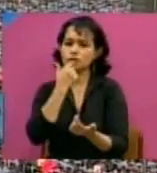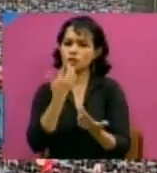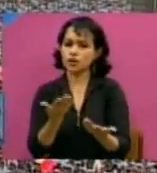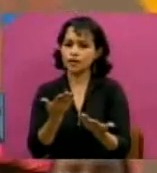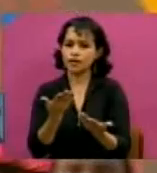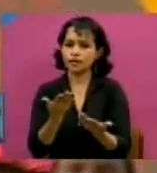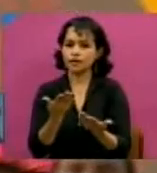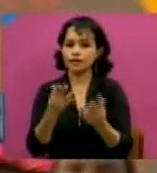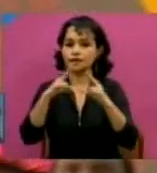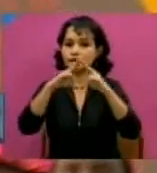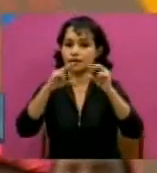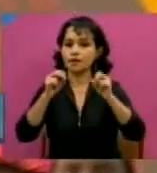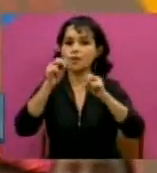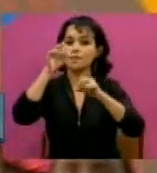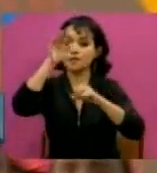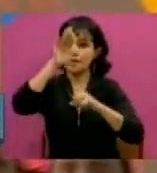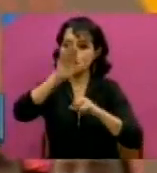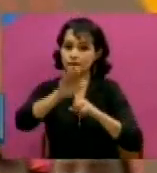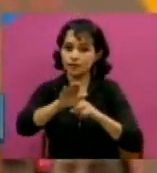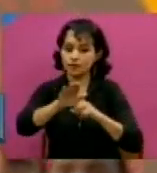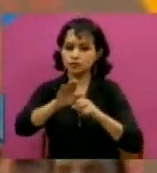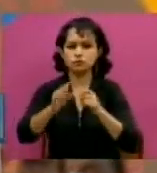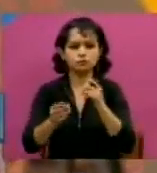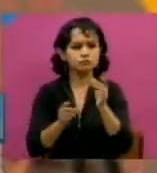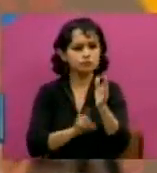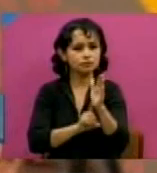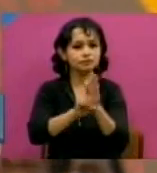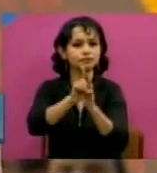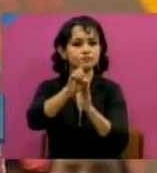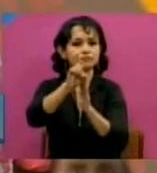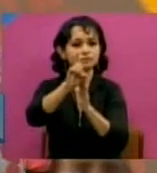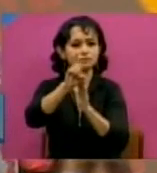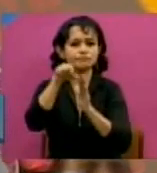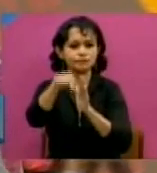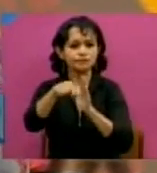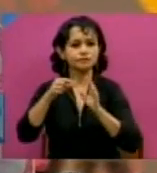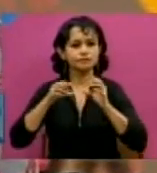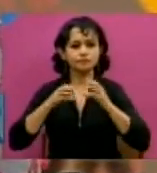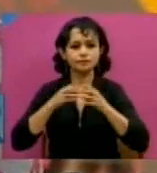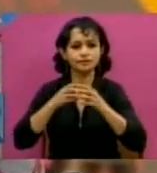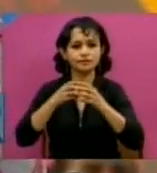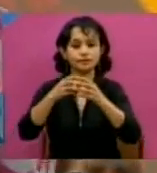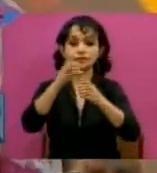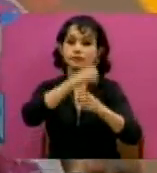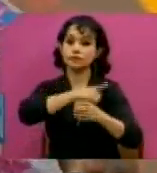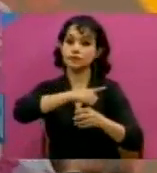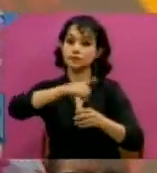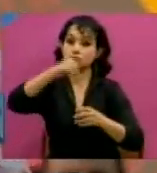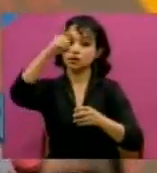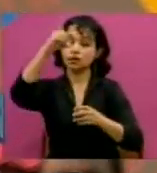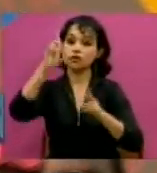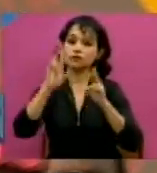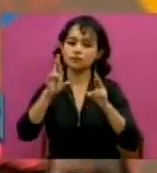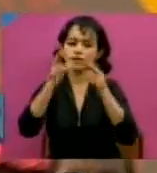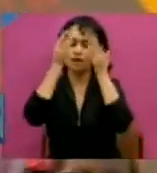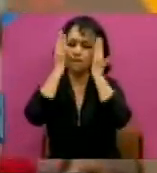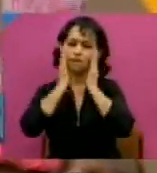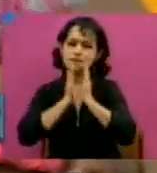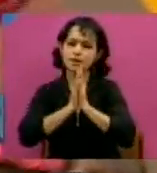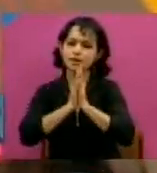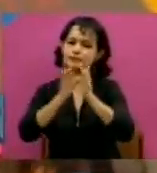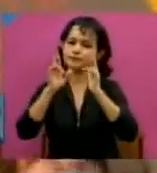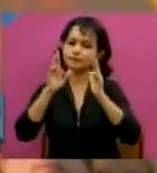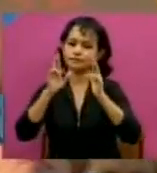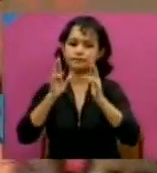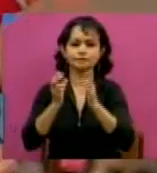somos bendecidos, prosperados y vamos, Dios mediante, la Virgen adelante,